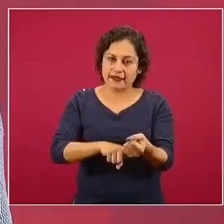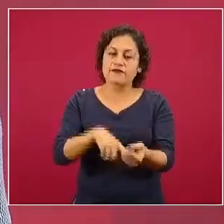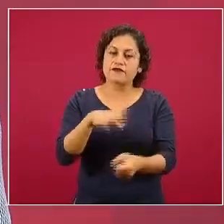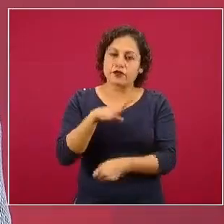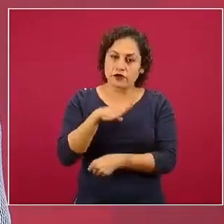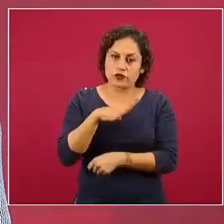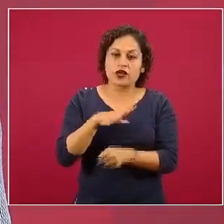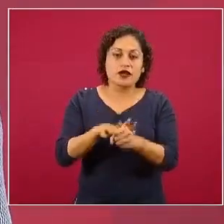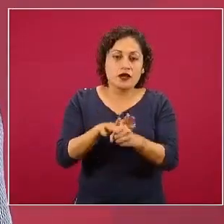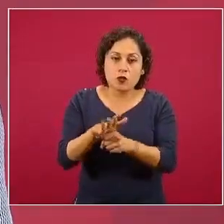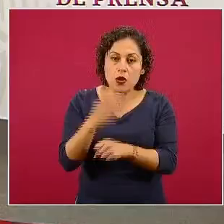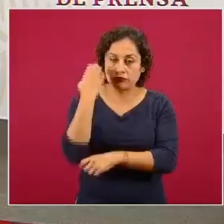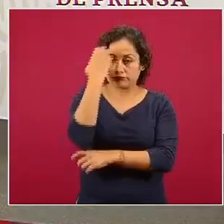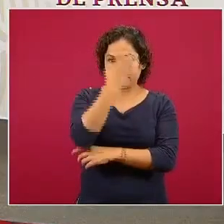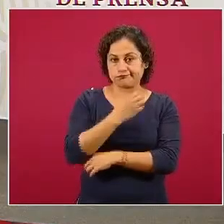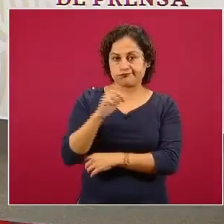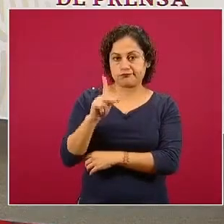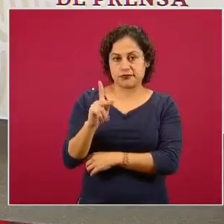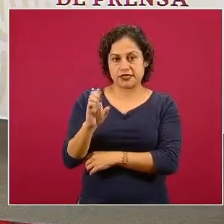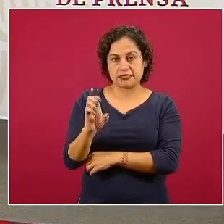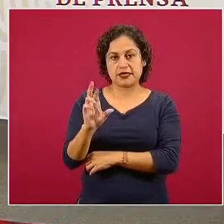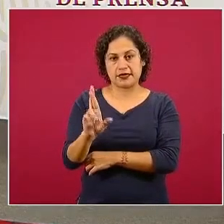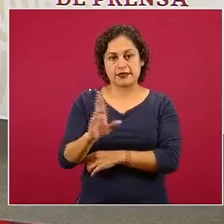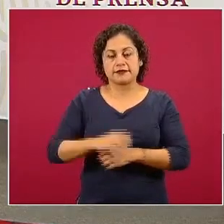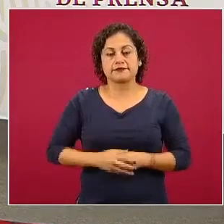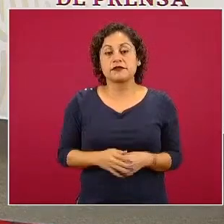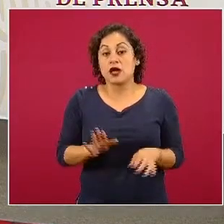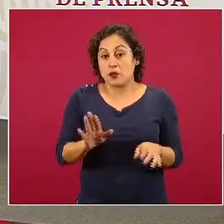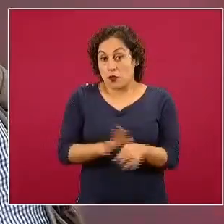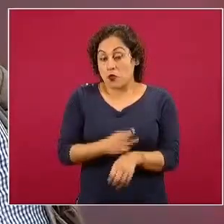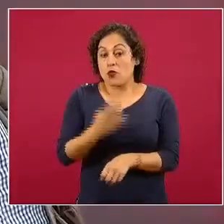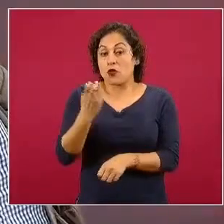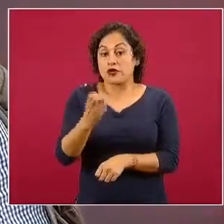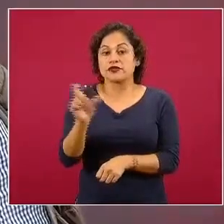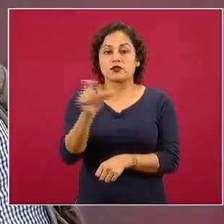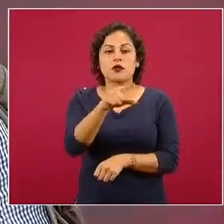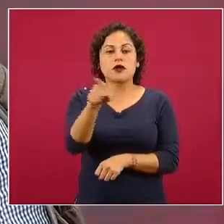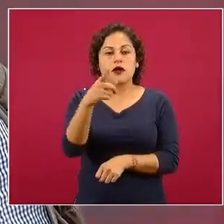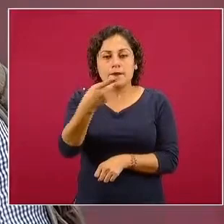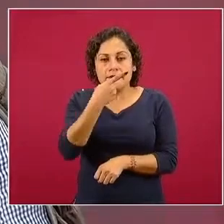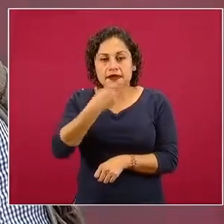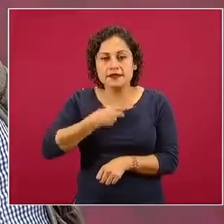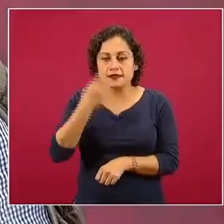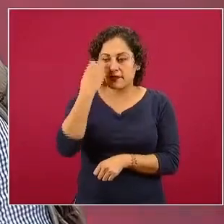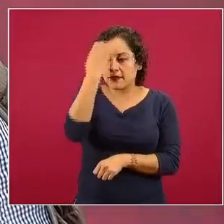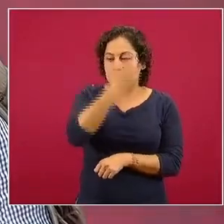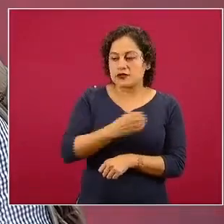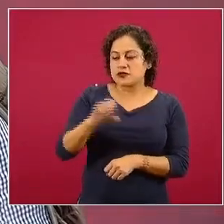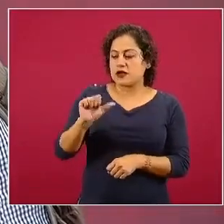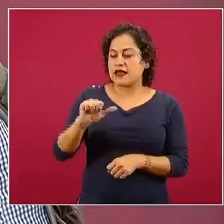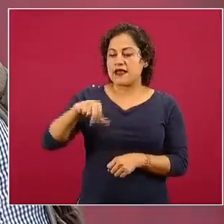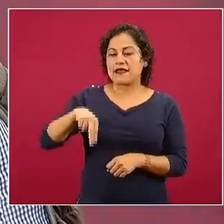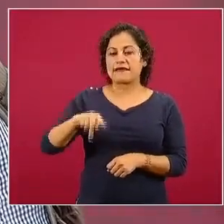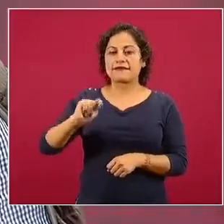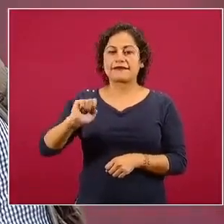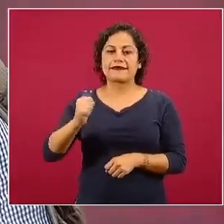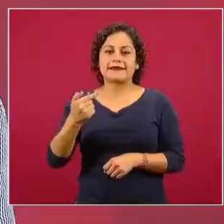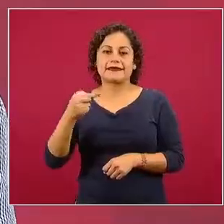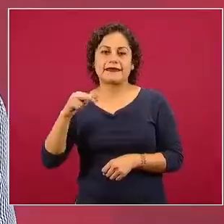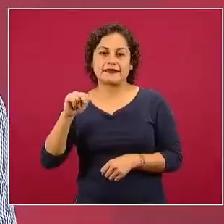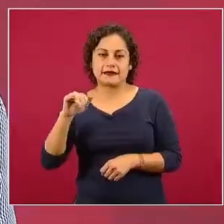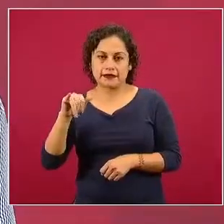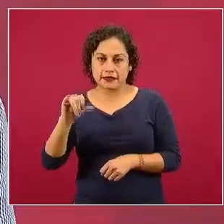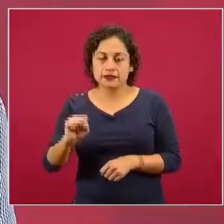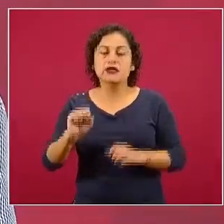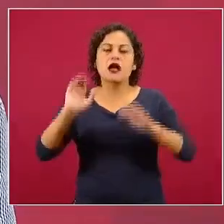una prueba de PCR. Por lo mismo, entonces, cuando hablamos que las pruebas antigénicas sí pueden venir a complementar la búsqueda de